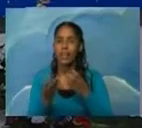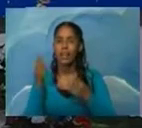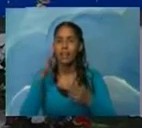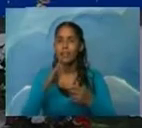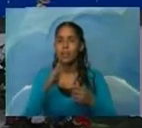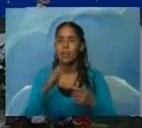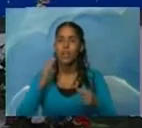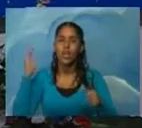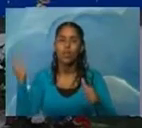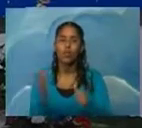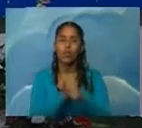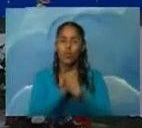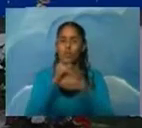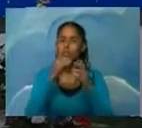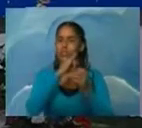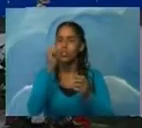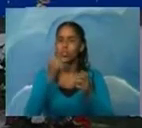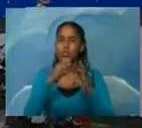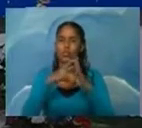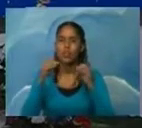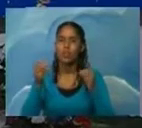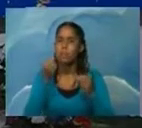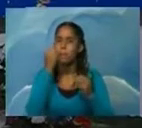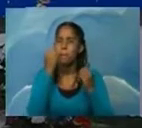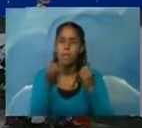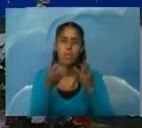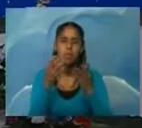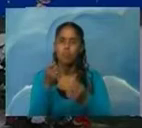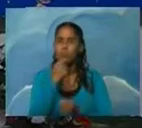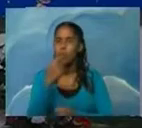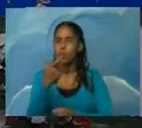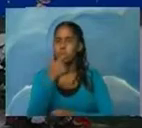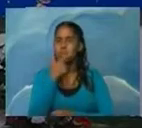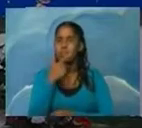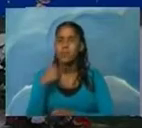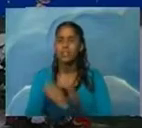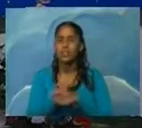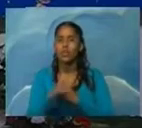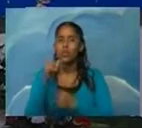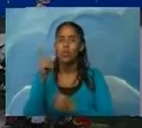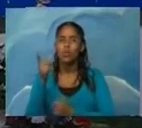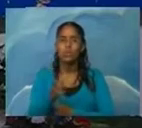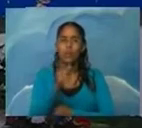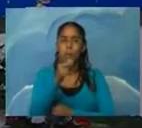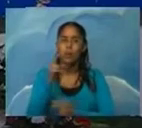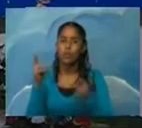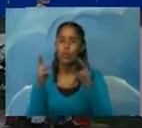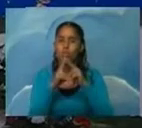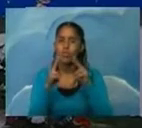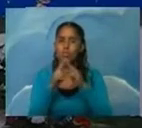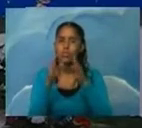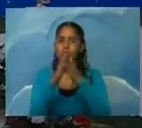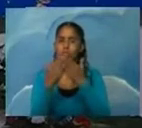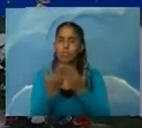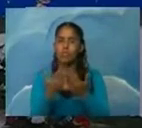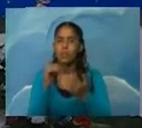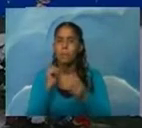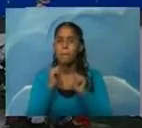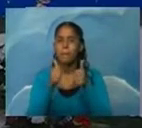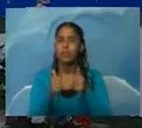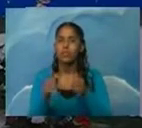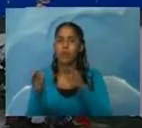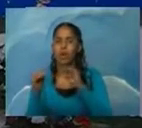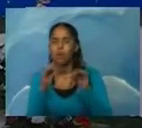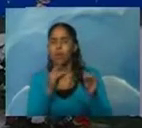en un encuentro zonal bien bonito y pasó una persona pues conocedora de la materia y empezó a hablarnos un poco de esto,